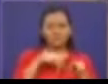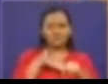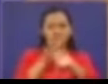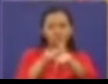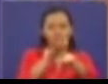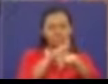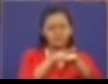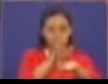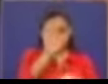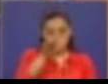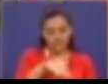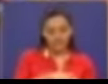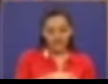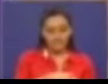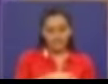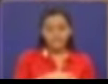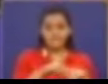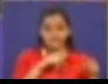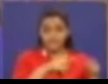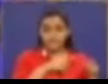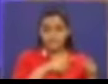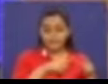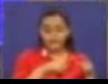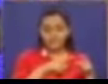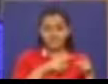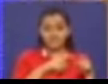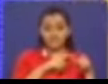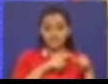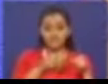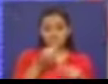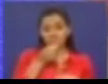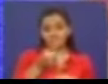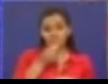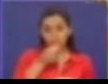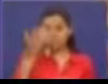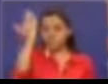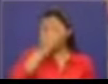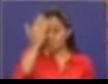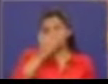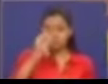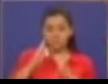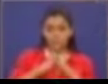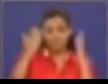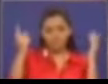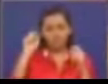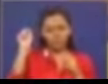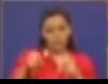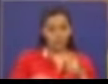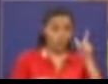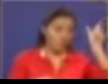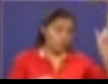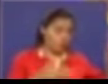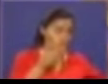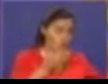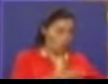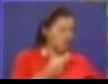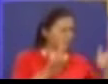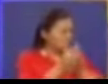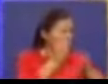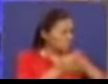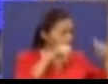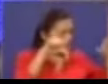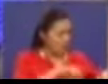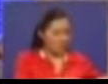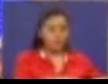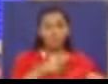capacidad de hacer pasar a Víctor Jara como torturador y a Pinochet como filántropo humanista. ¿Se acuerdan lo que era la inteligencia antes? Era